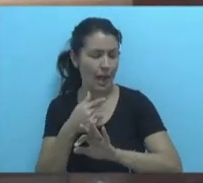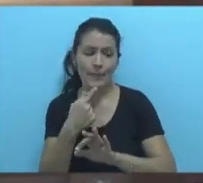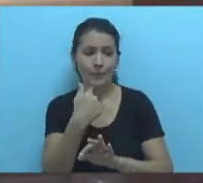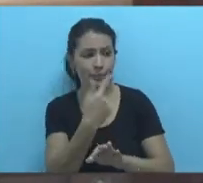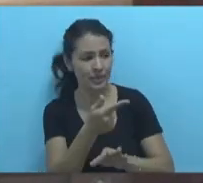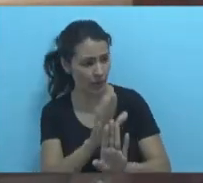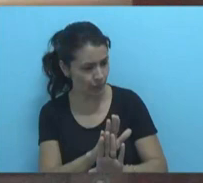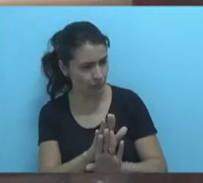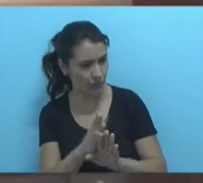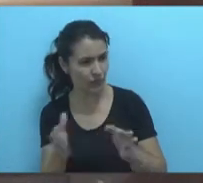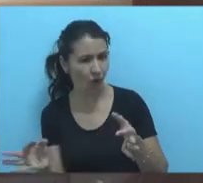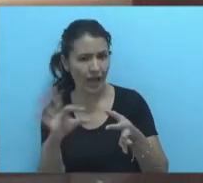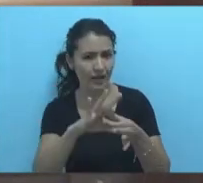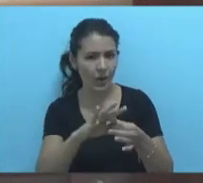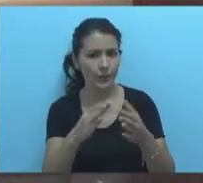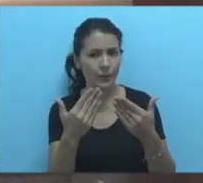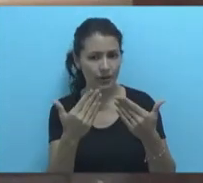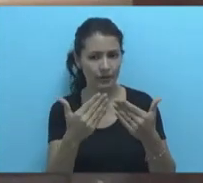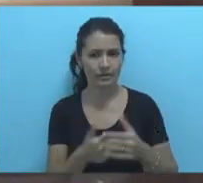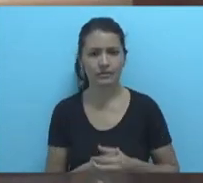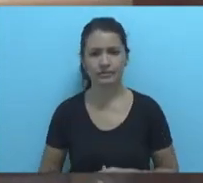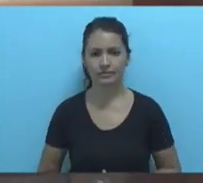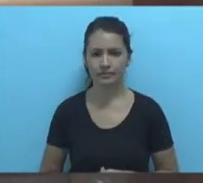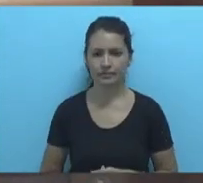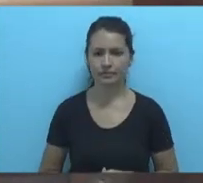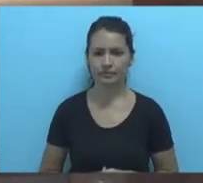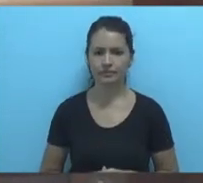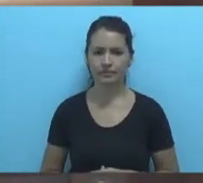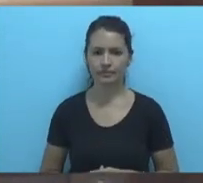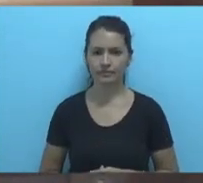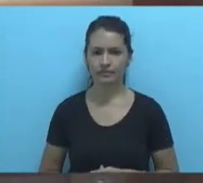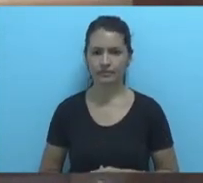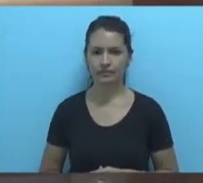Bien, ¿tiene el número de proyecto? Lo busco.